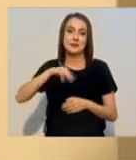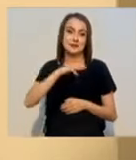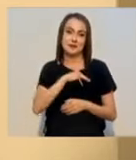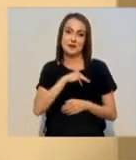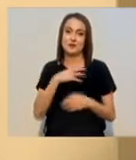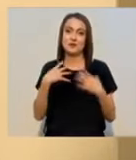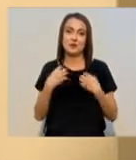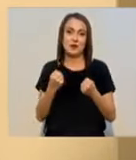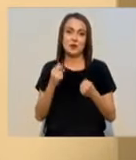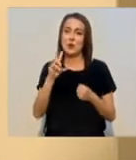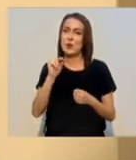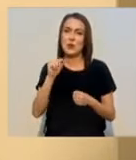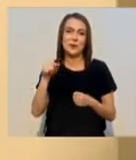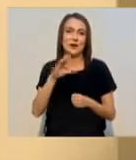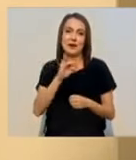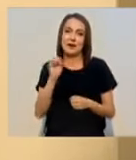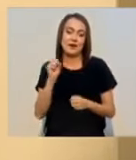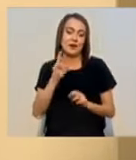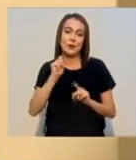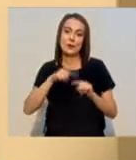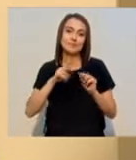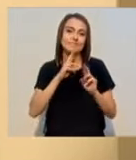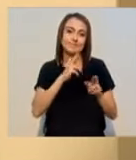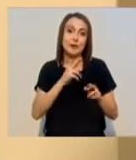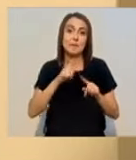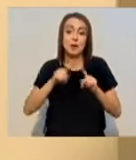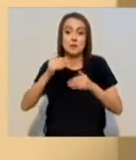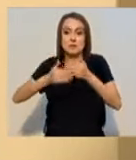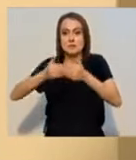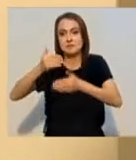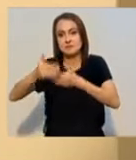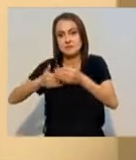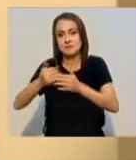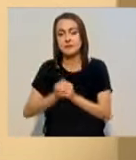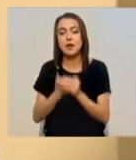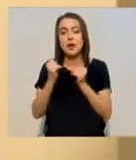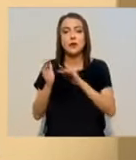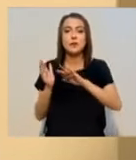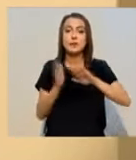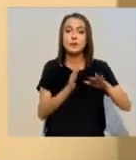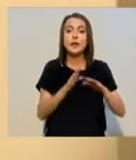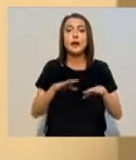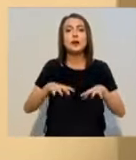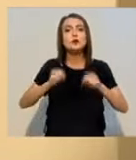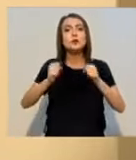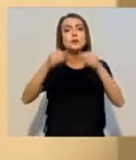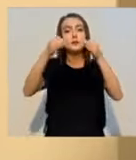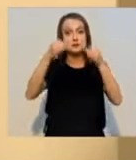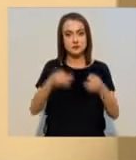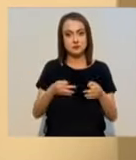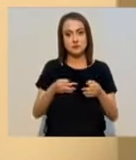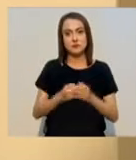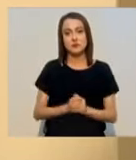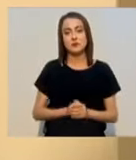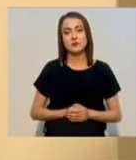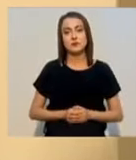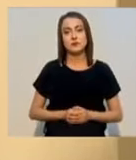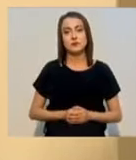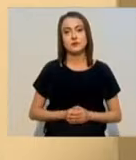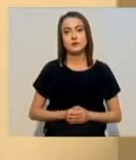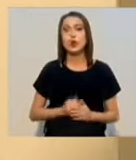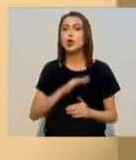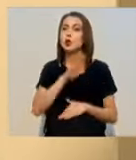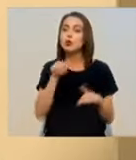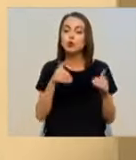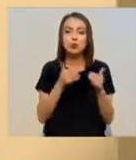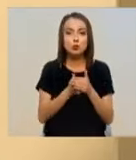Caja, pero va avanzando. En cuanto a la toma de decisiones por